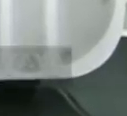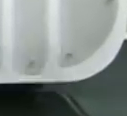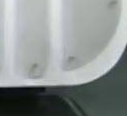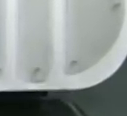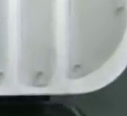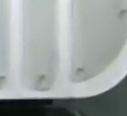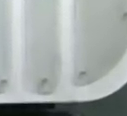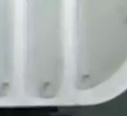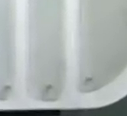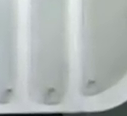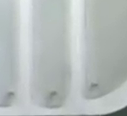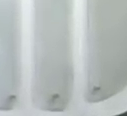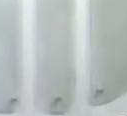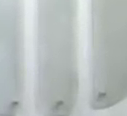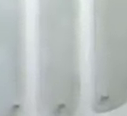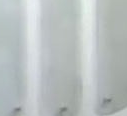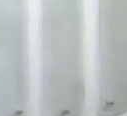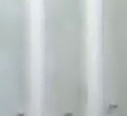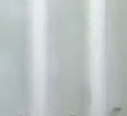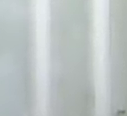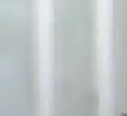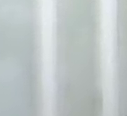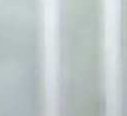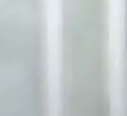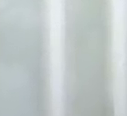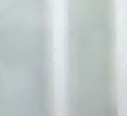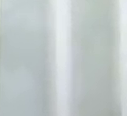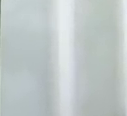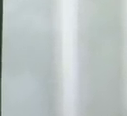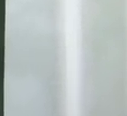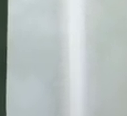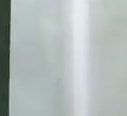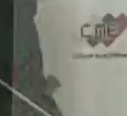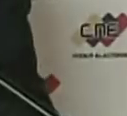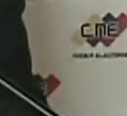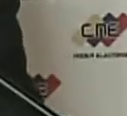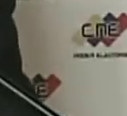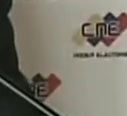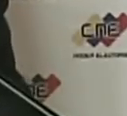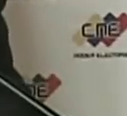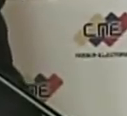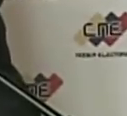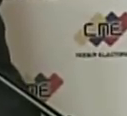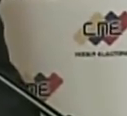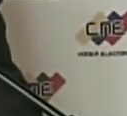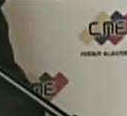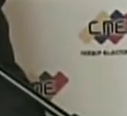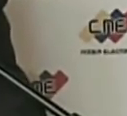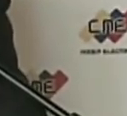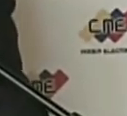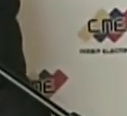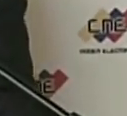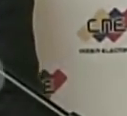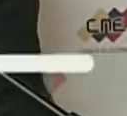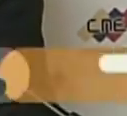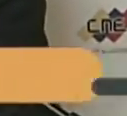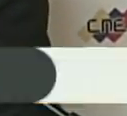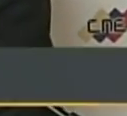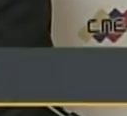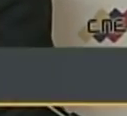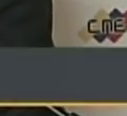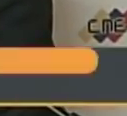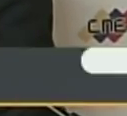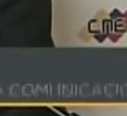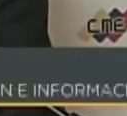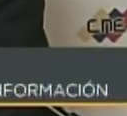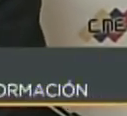Buenas tardes para todos. Inmediato nos trasladamos al CNE. Importante información. Las redes sociales a disposición